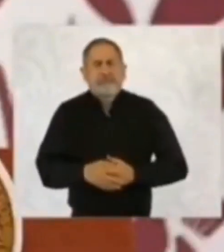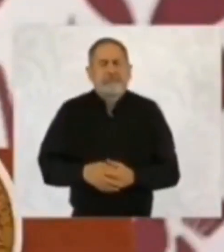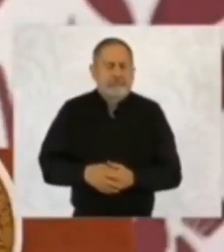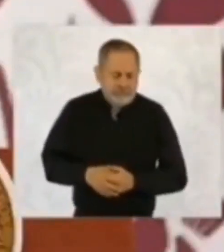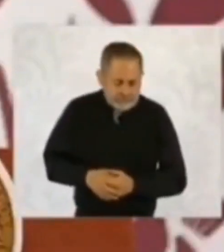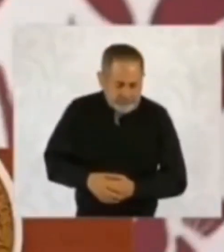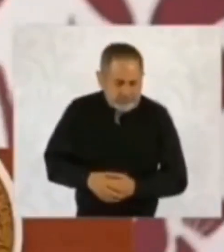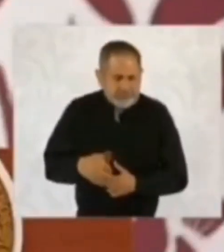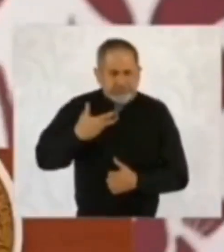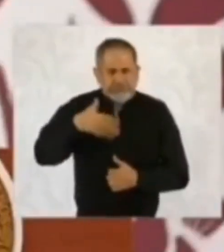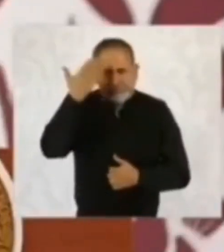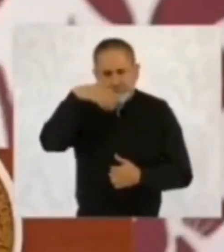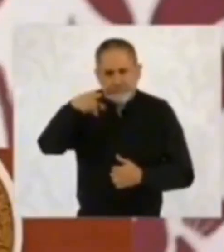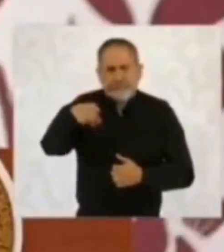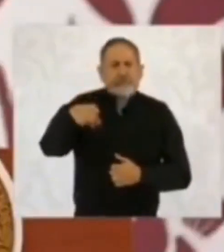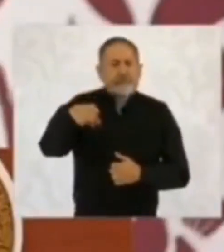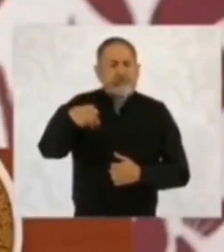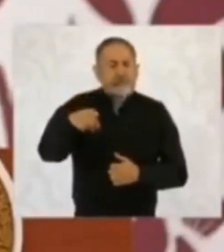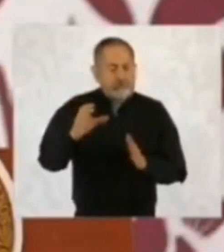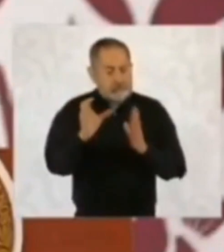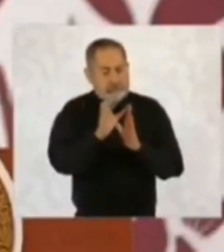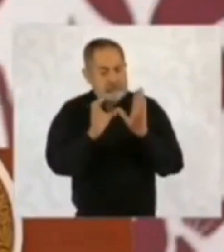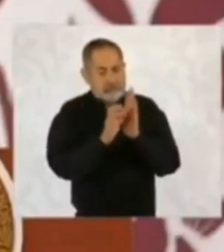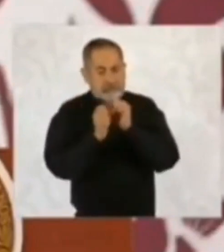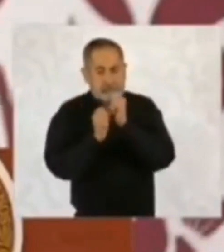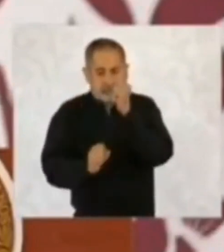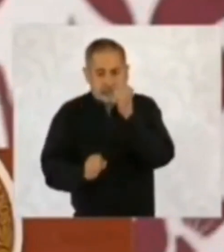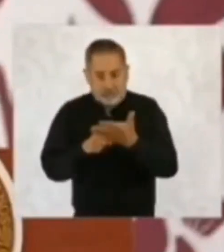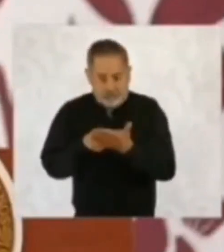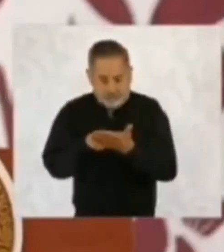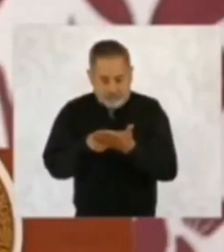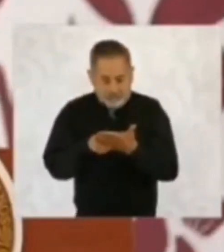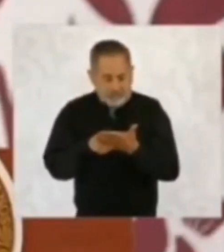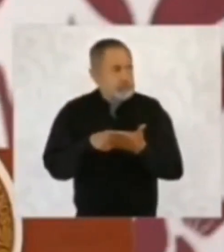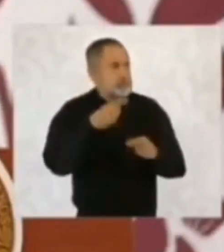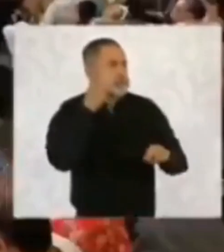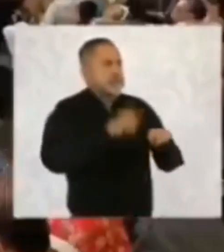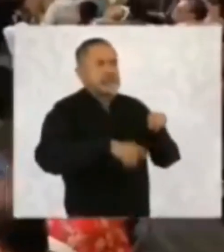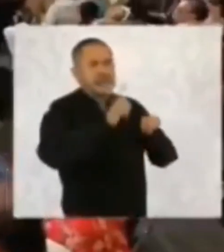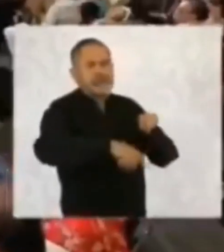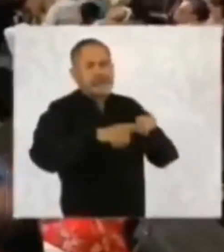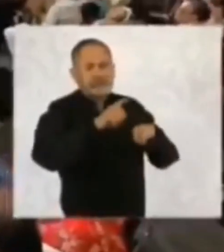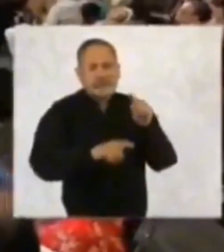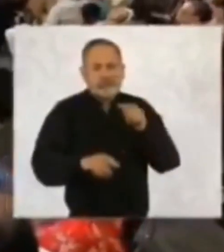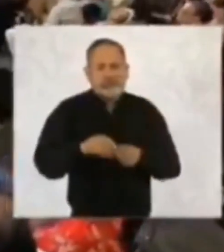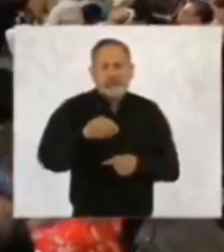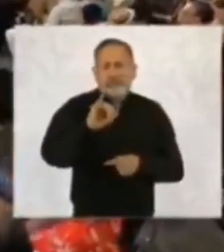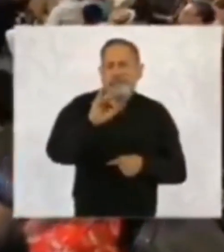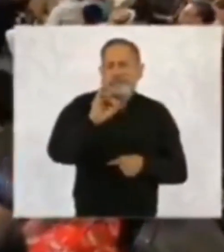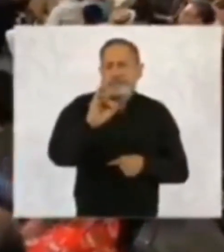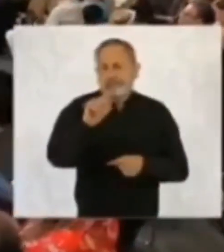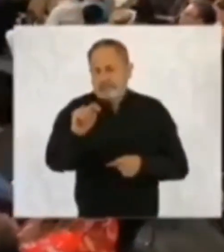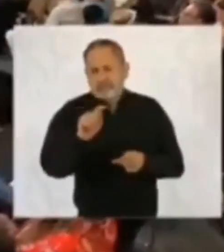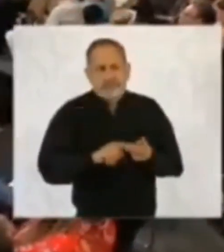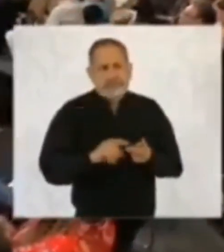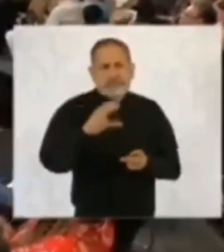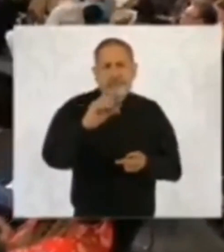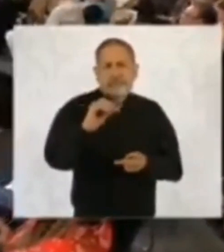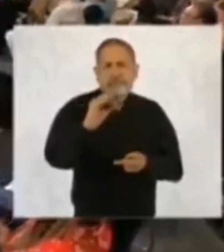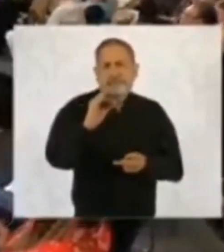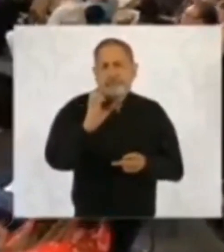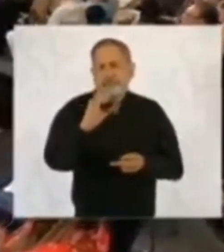saben, en la Constitución desaparecieron muchos de los organismos autónomos. Desaparece